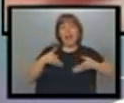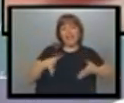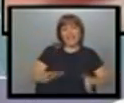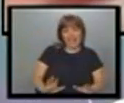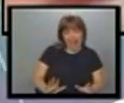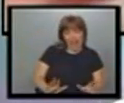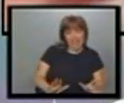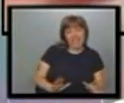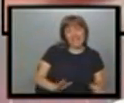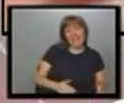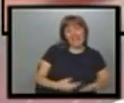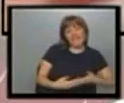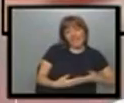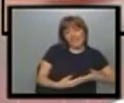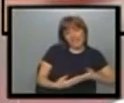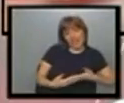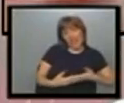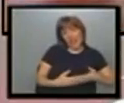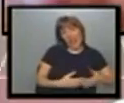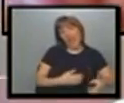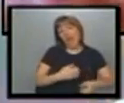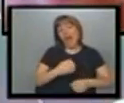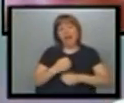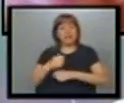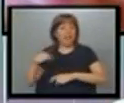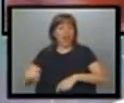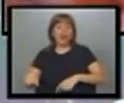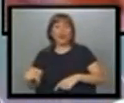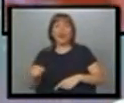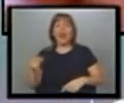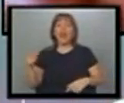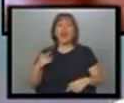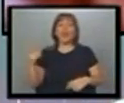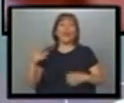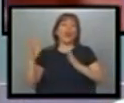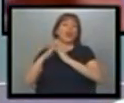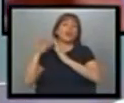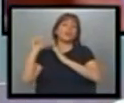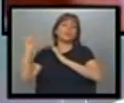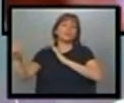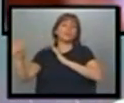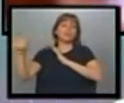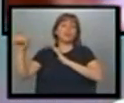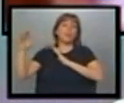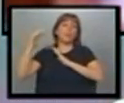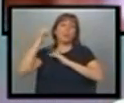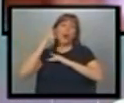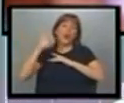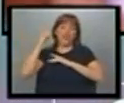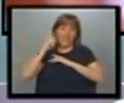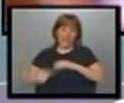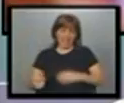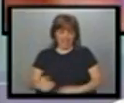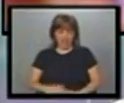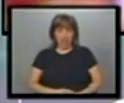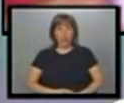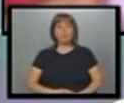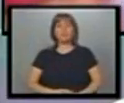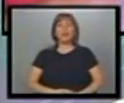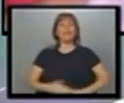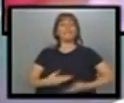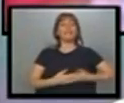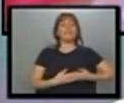dos nenas. Ellos son oriundos de Moreno. Y justamente aquí en el Hospital Posadas están internadas desde el día